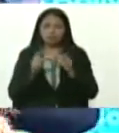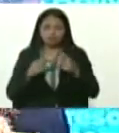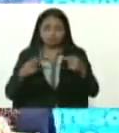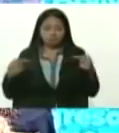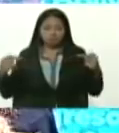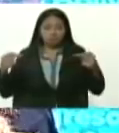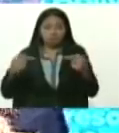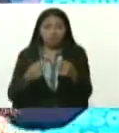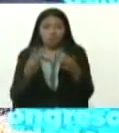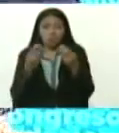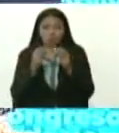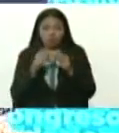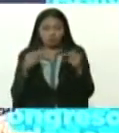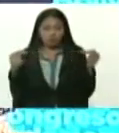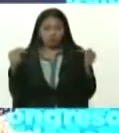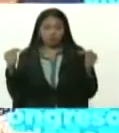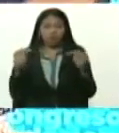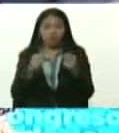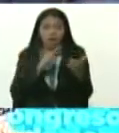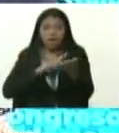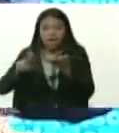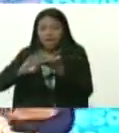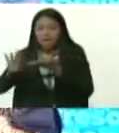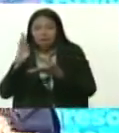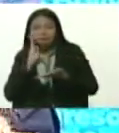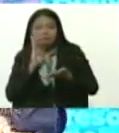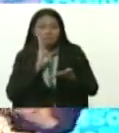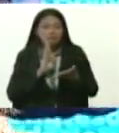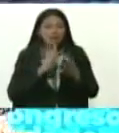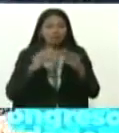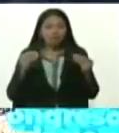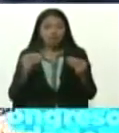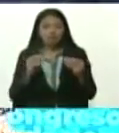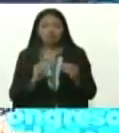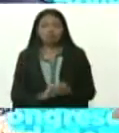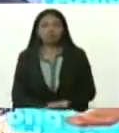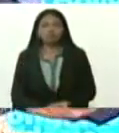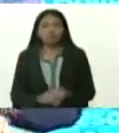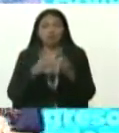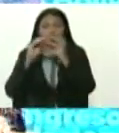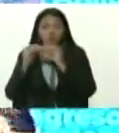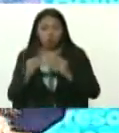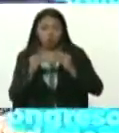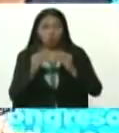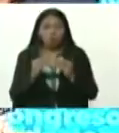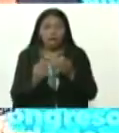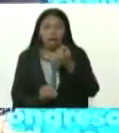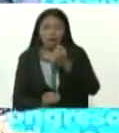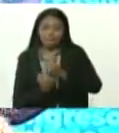terreno, limpiar el terreno, preparar sus bases,